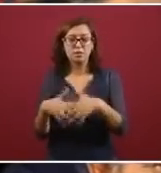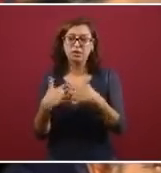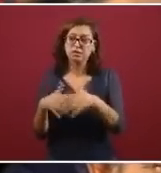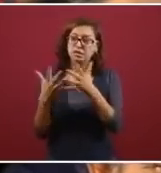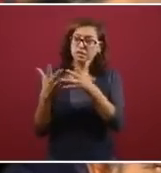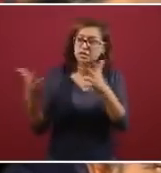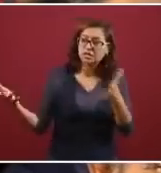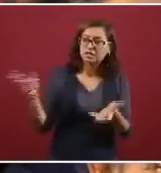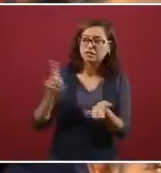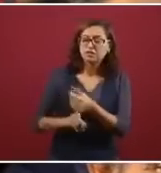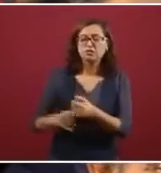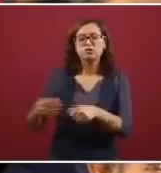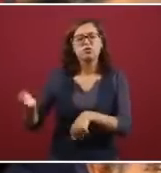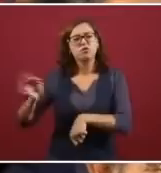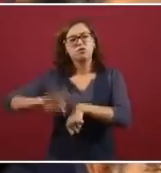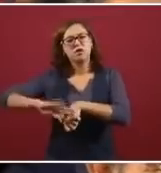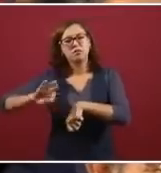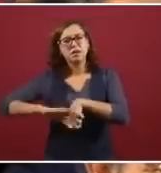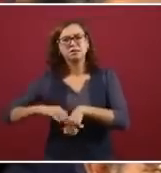empresa farmacéutica